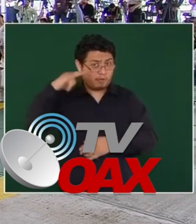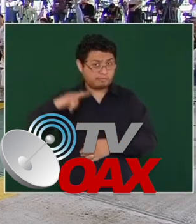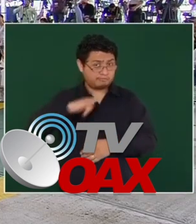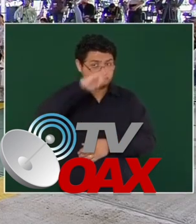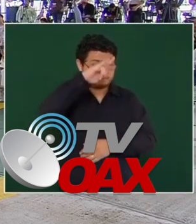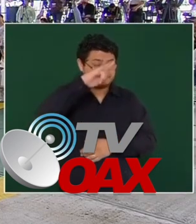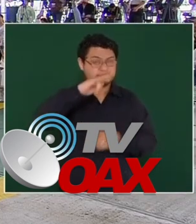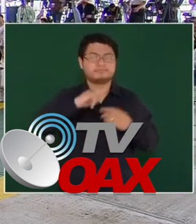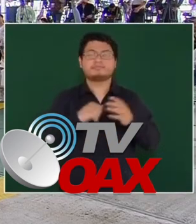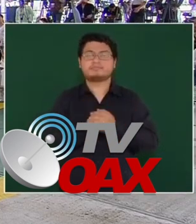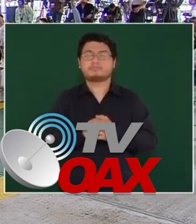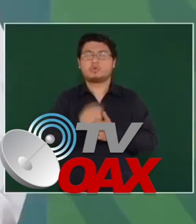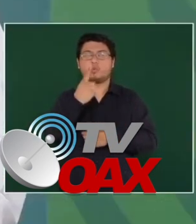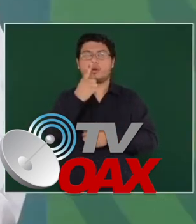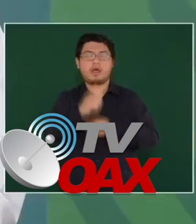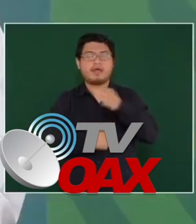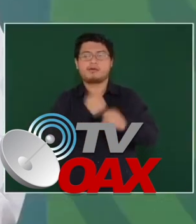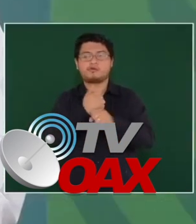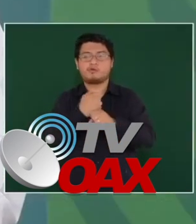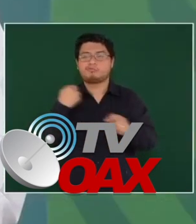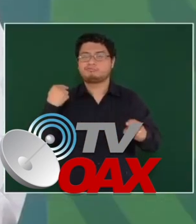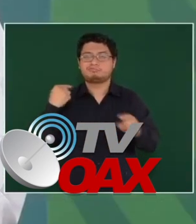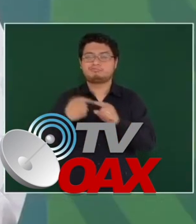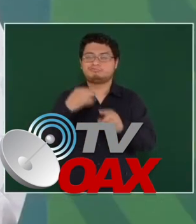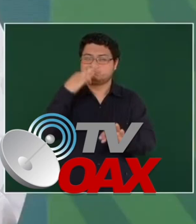va a estar en un año.